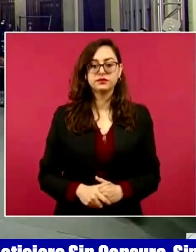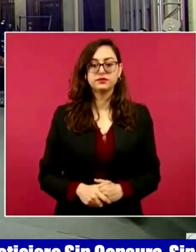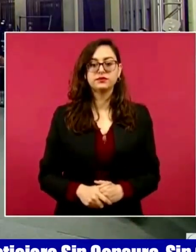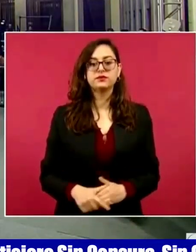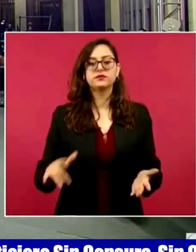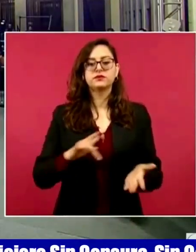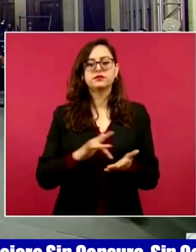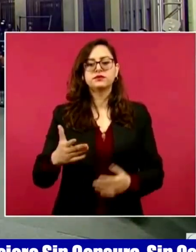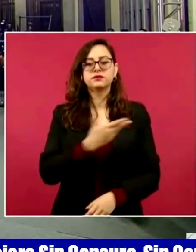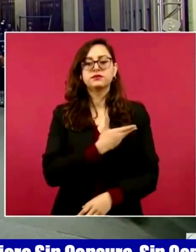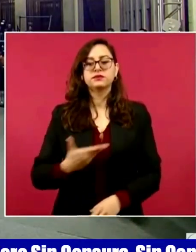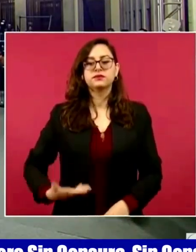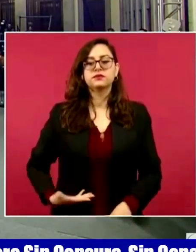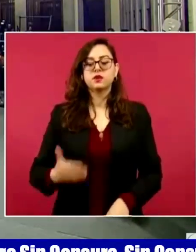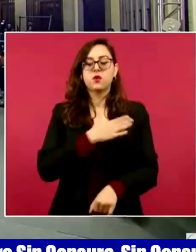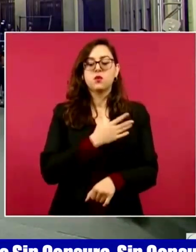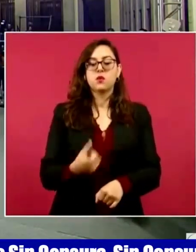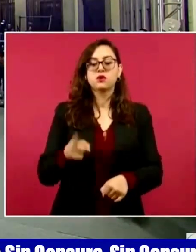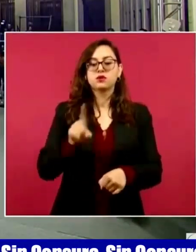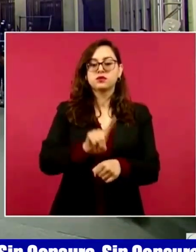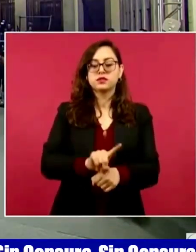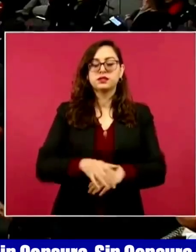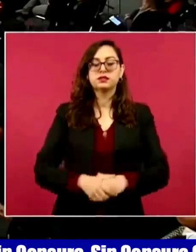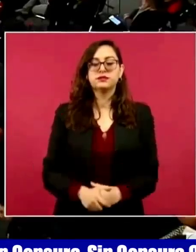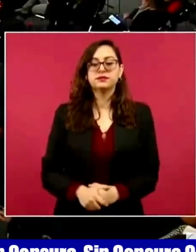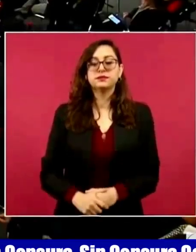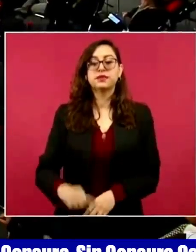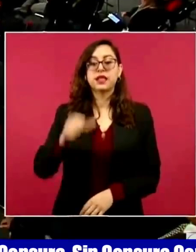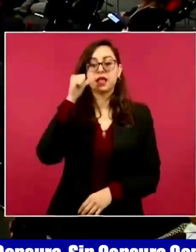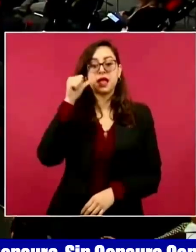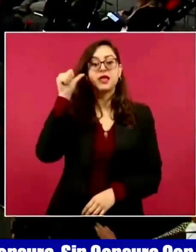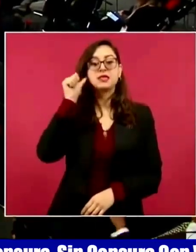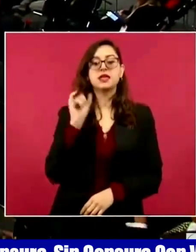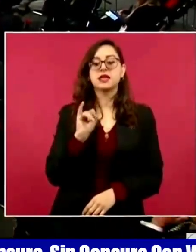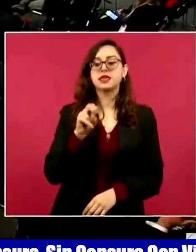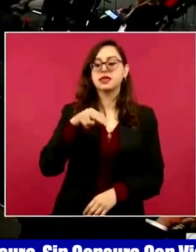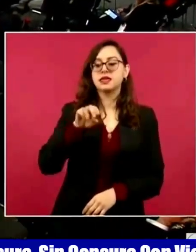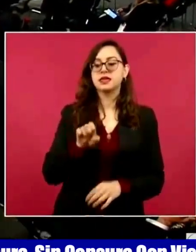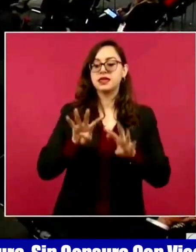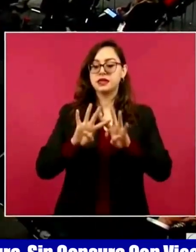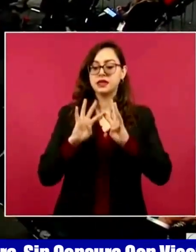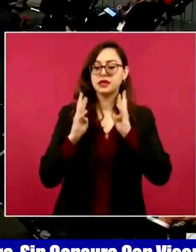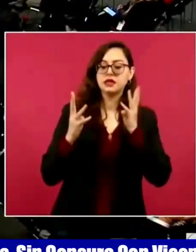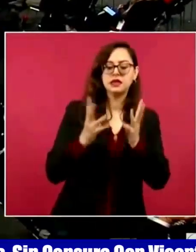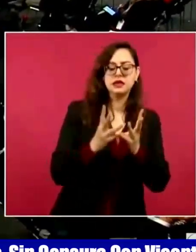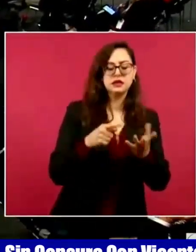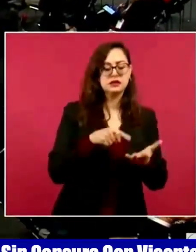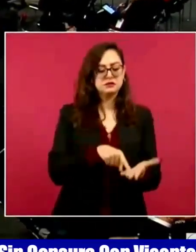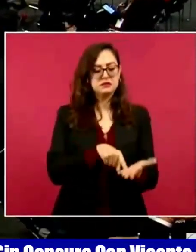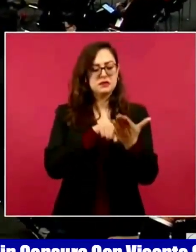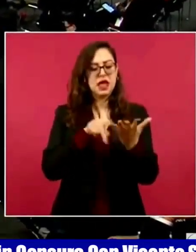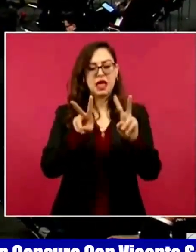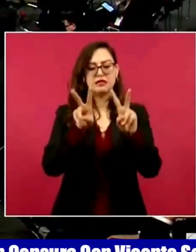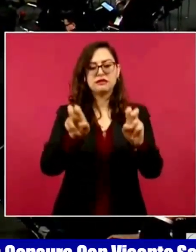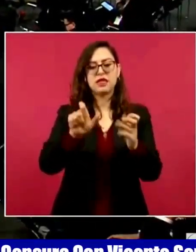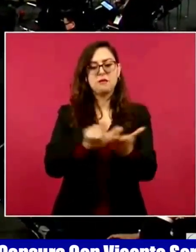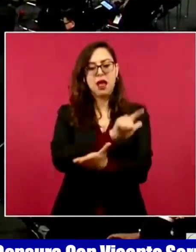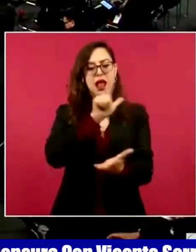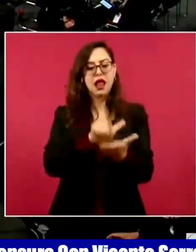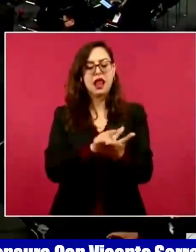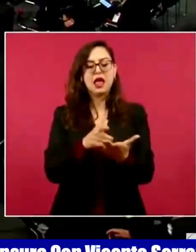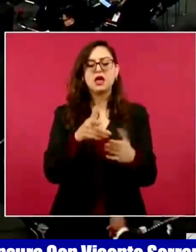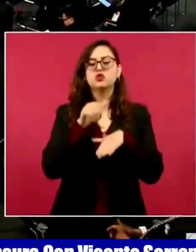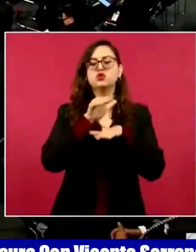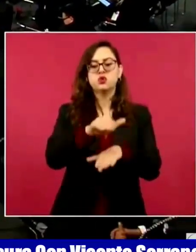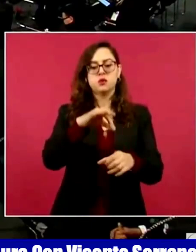Gracias, presidente. Buenos días. Ayer los consejeros del INE acordaron impugnar, por todos los medios dijeron, el plan B en materia